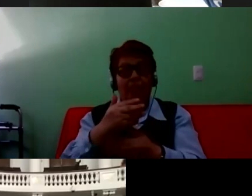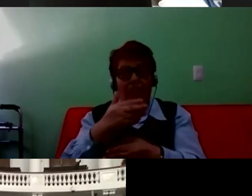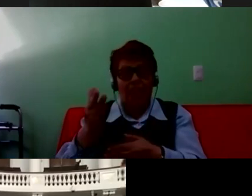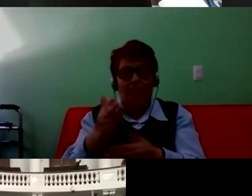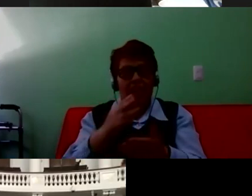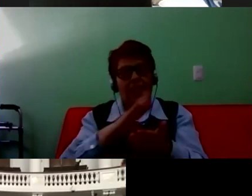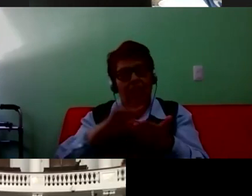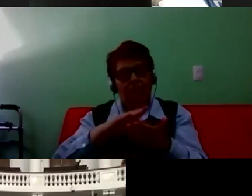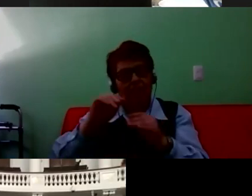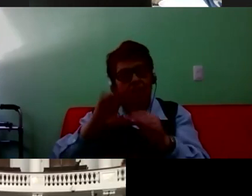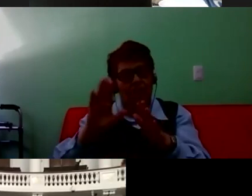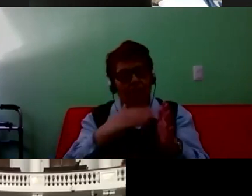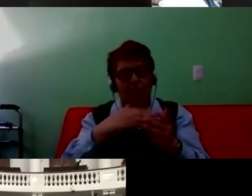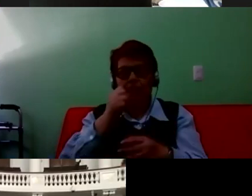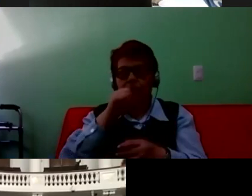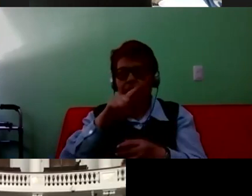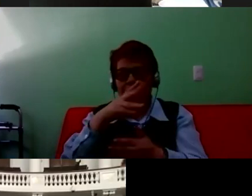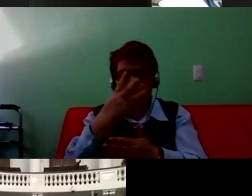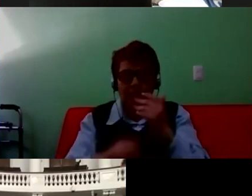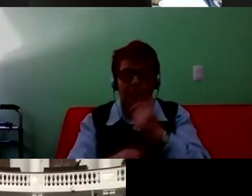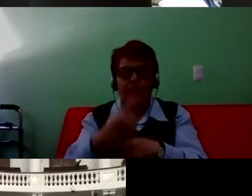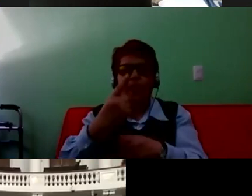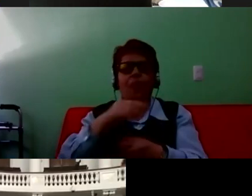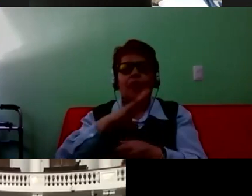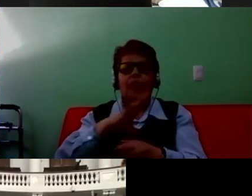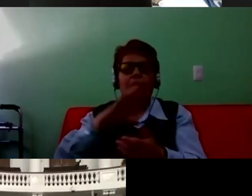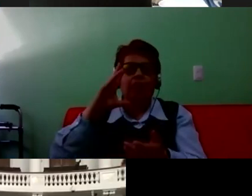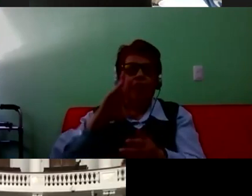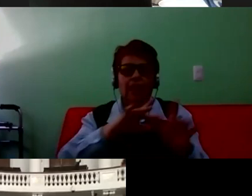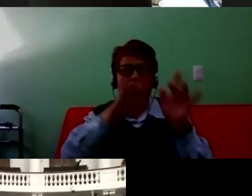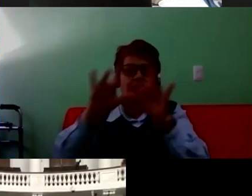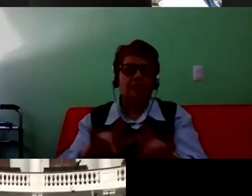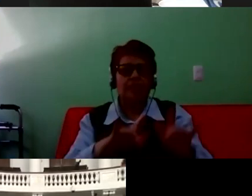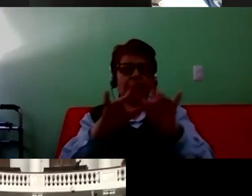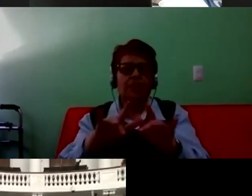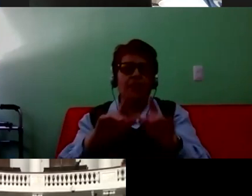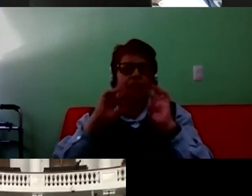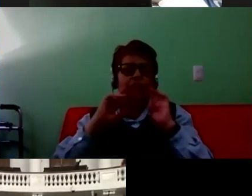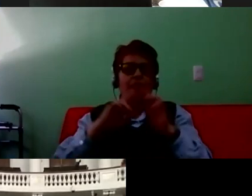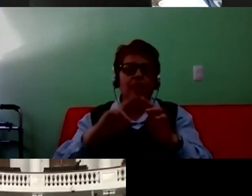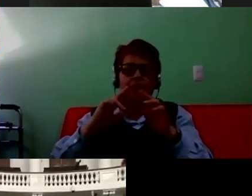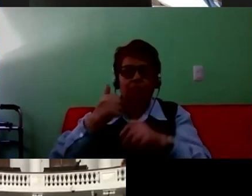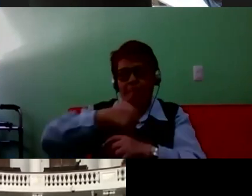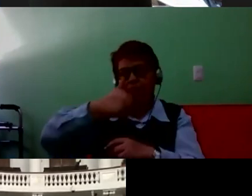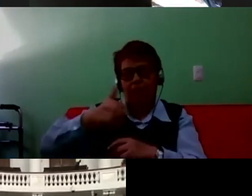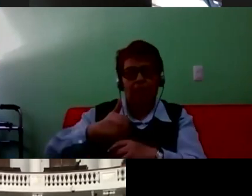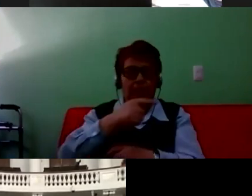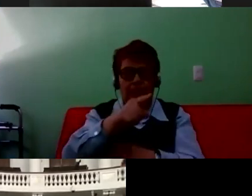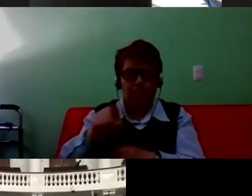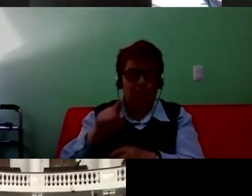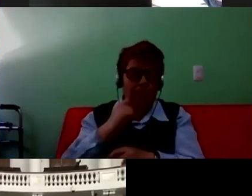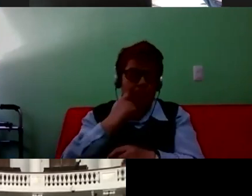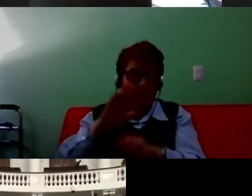su lectura y en ese mismo acto se somete a consideración la versión estenográfica de cada sesión. ¿Alguno de los diputados tiene